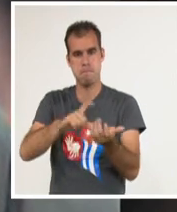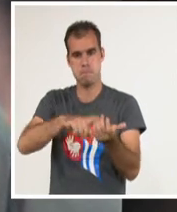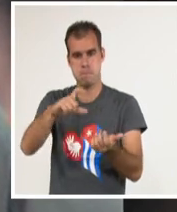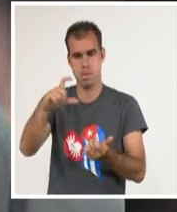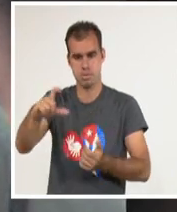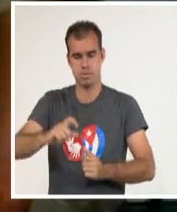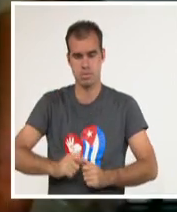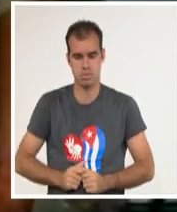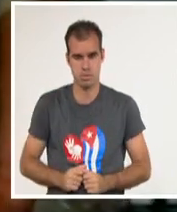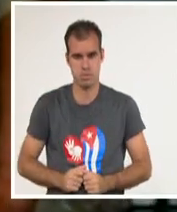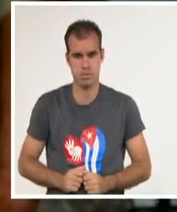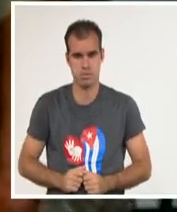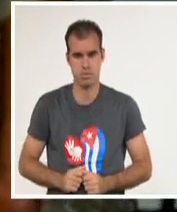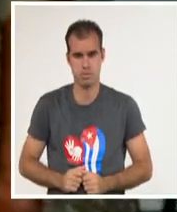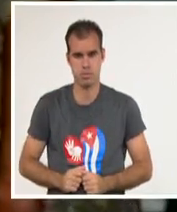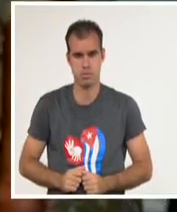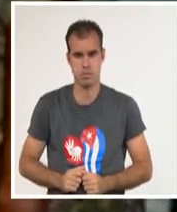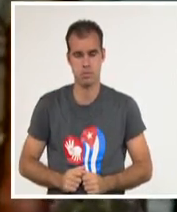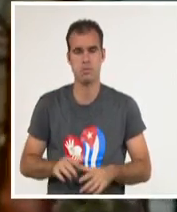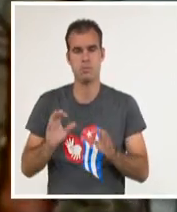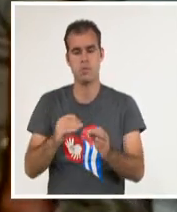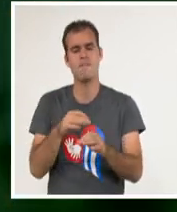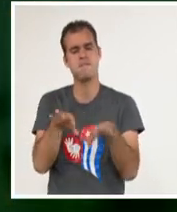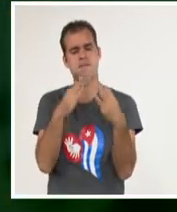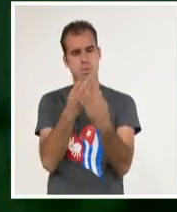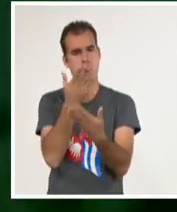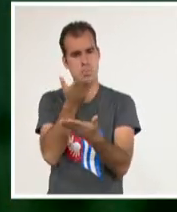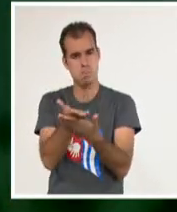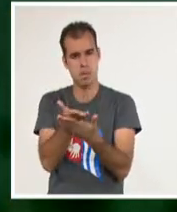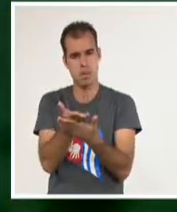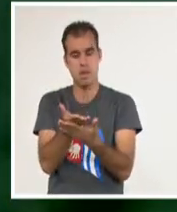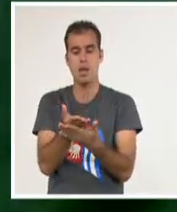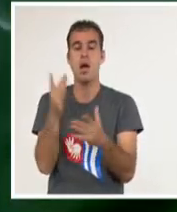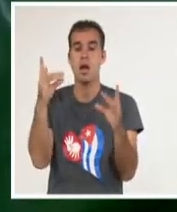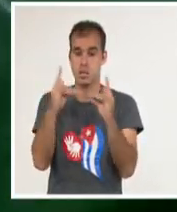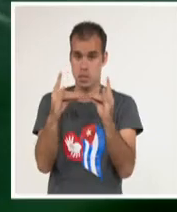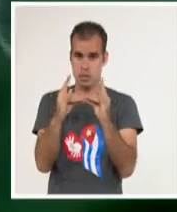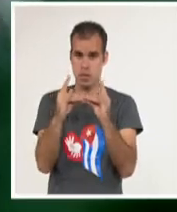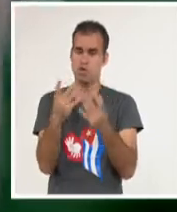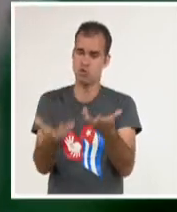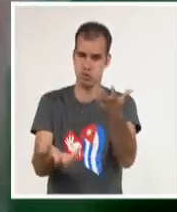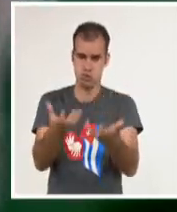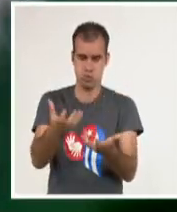Comunista de Cuba. Por solicitud de la familia, su cadáver será cremado.